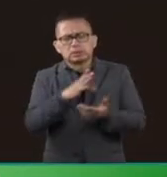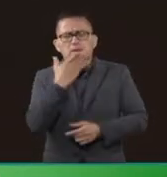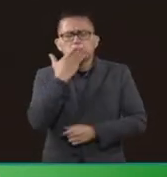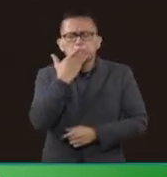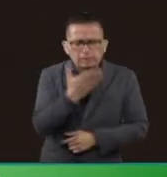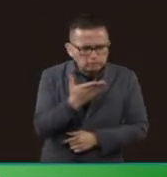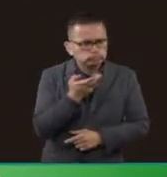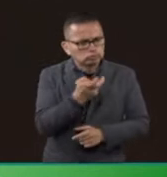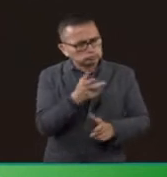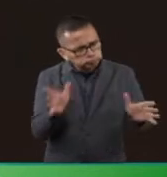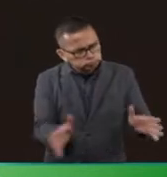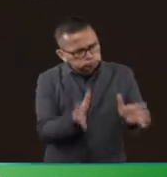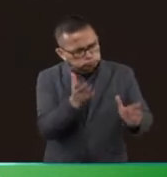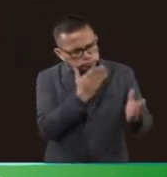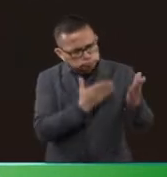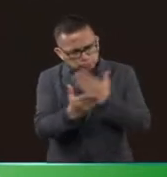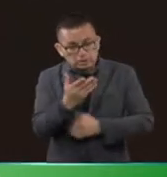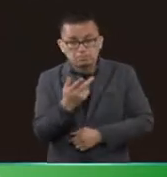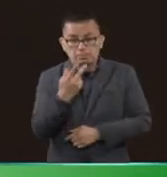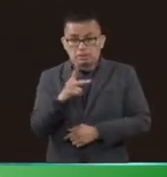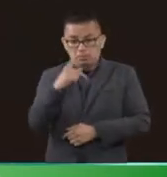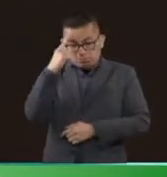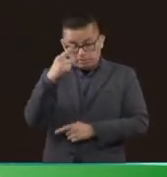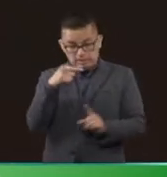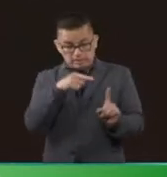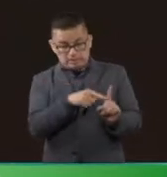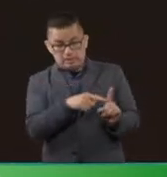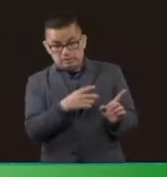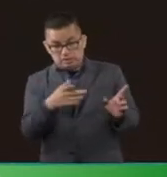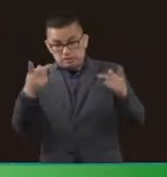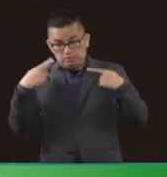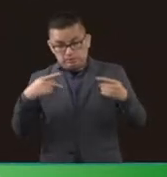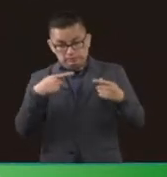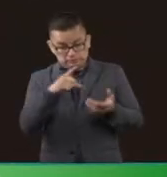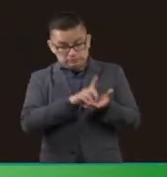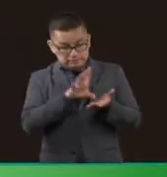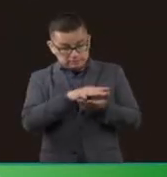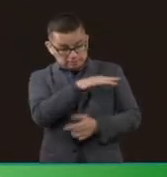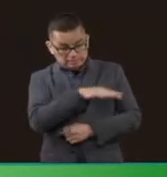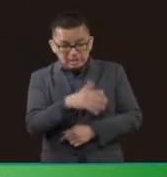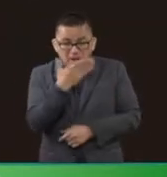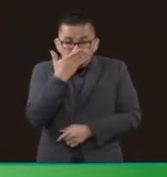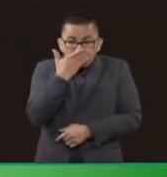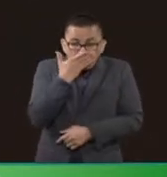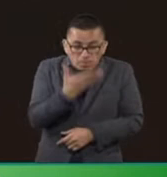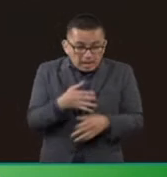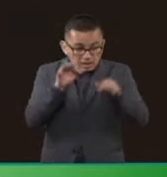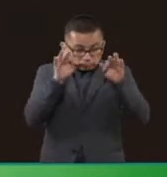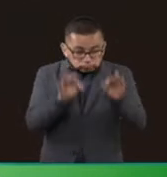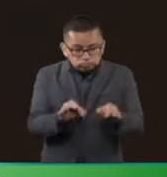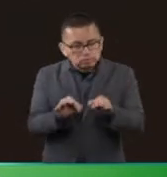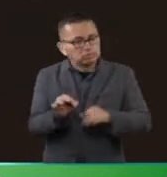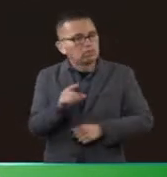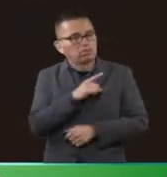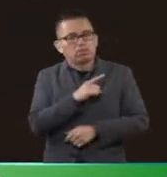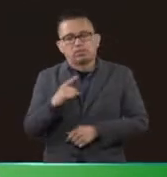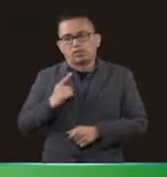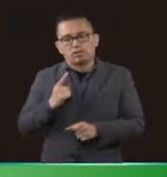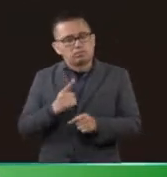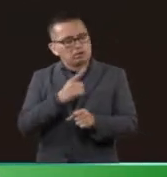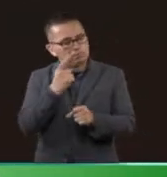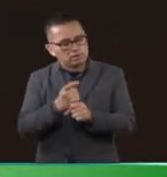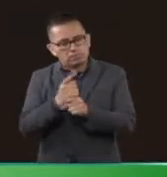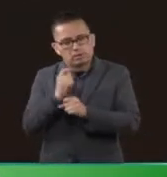pero para lograr un verdadero estado de bienestar para las personas con discapacidad Es necesario dar